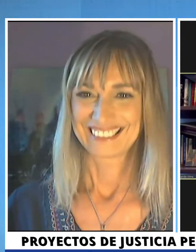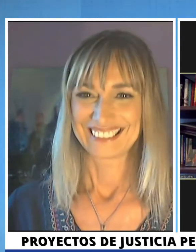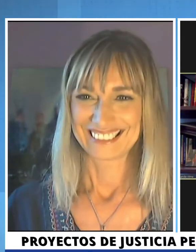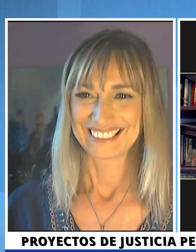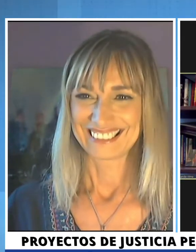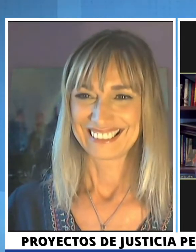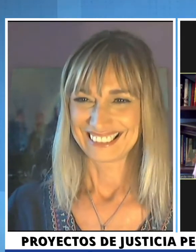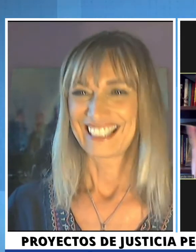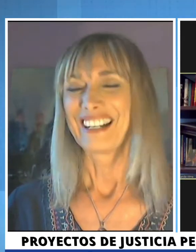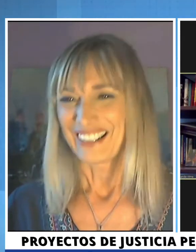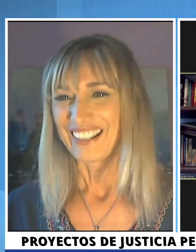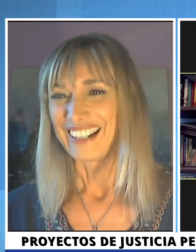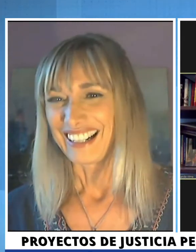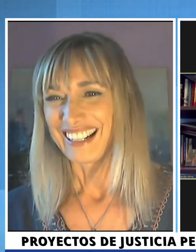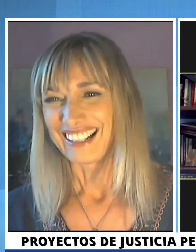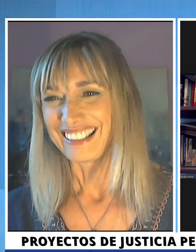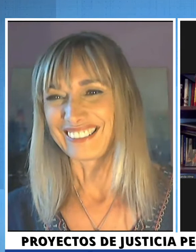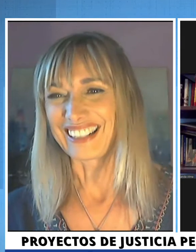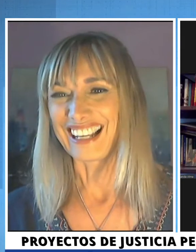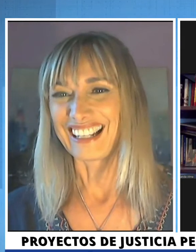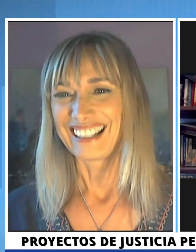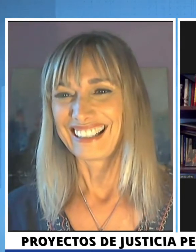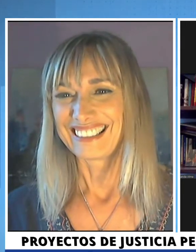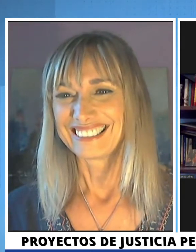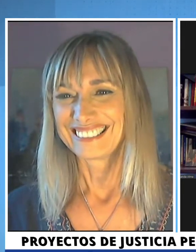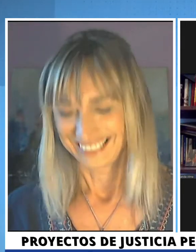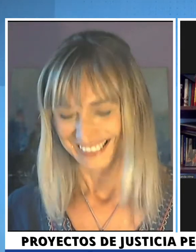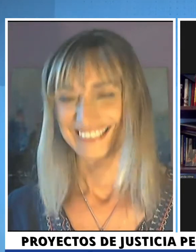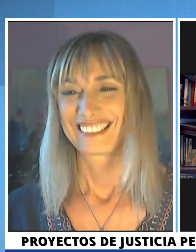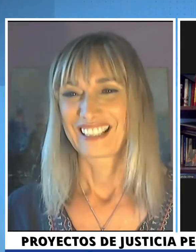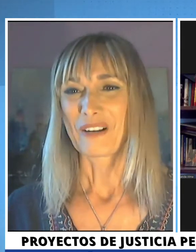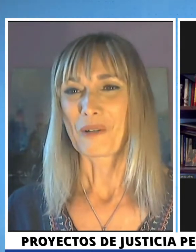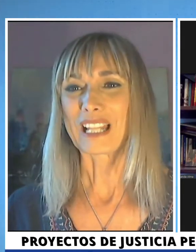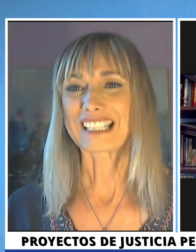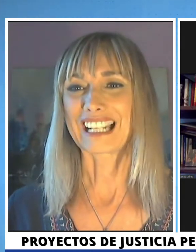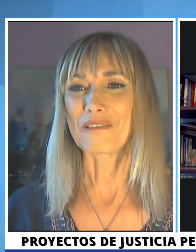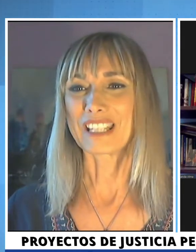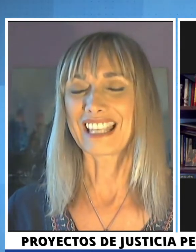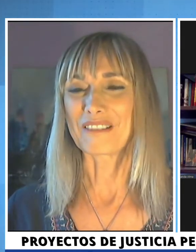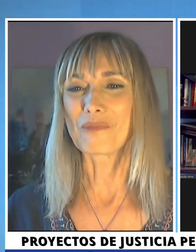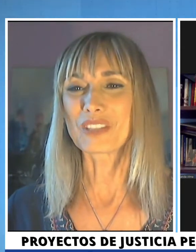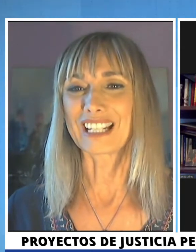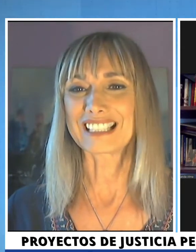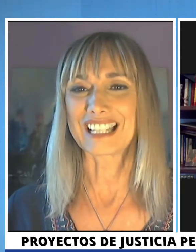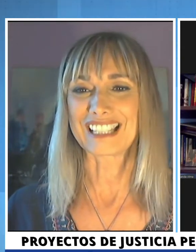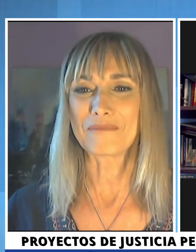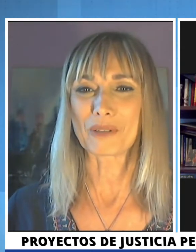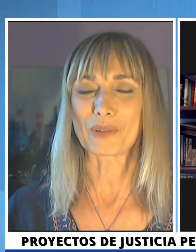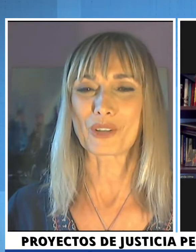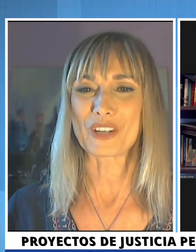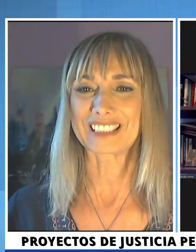distancia. Karim. Hola, Laura. Hola, Amanda. Un placer, Laurita. Muchas gracias ahí